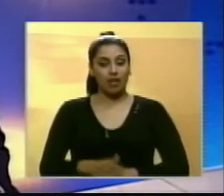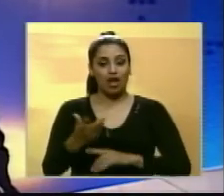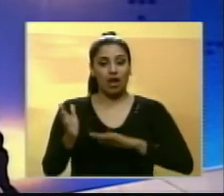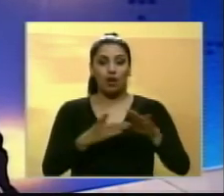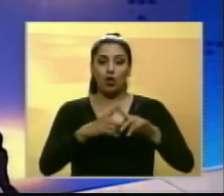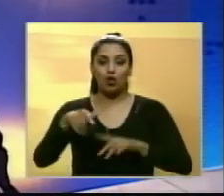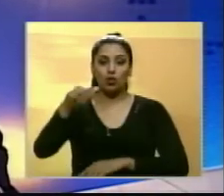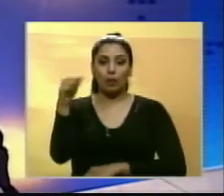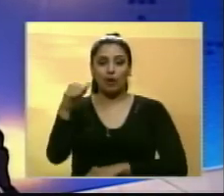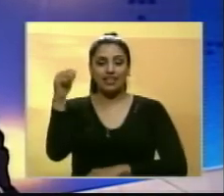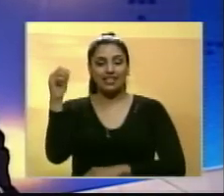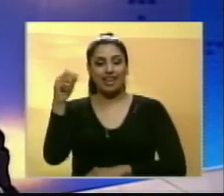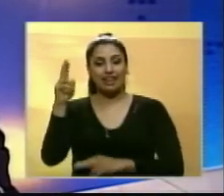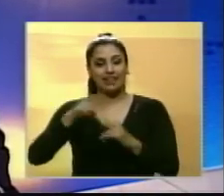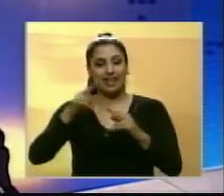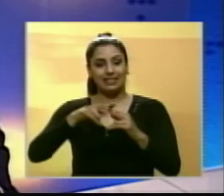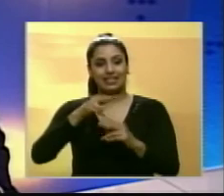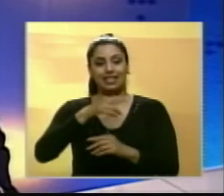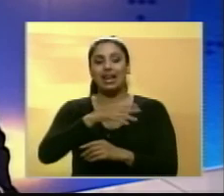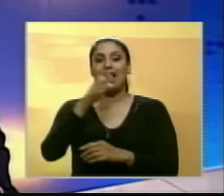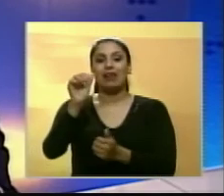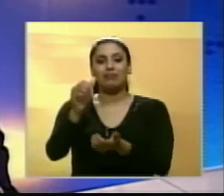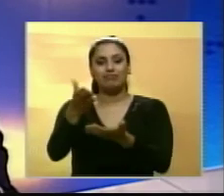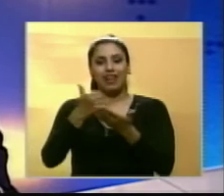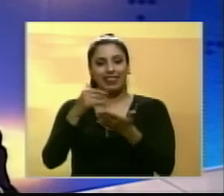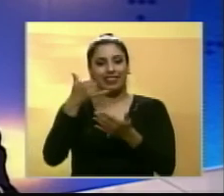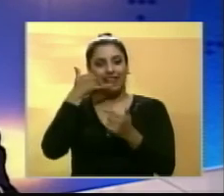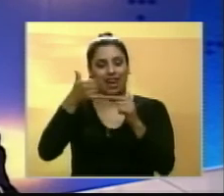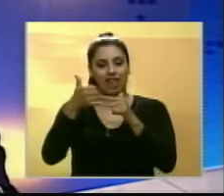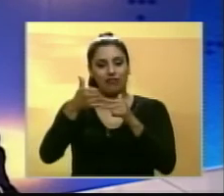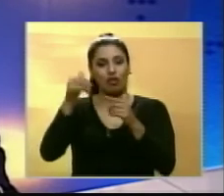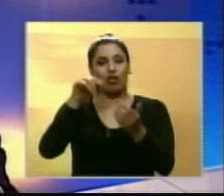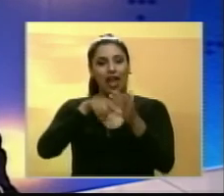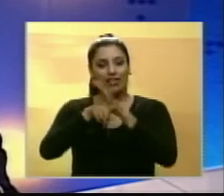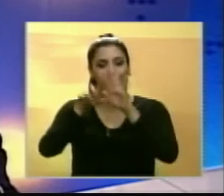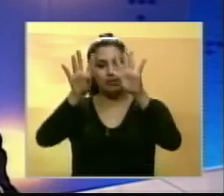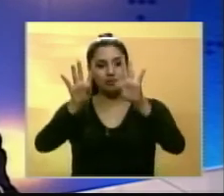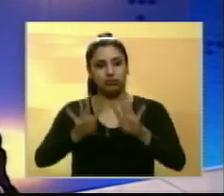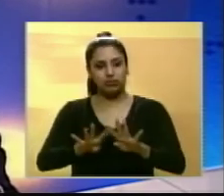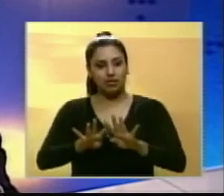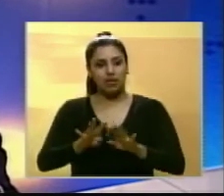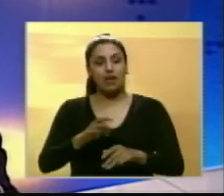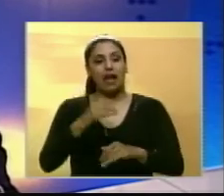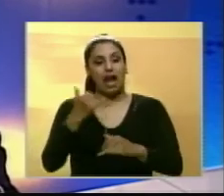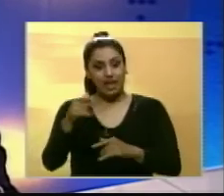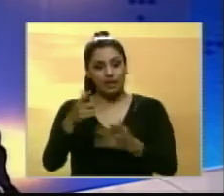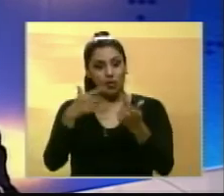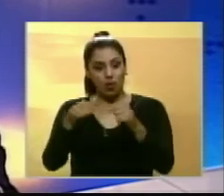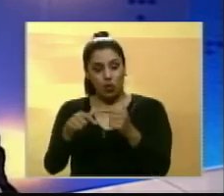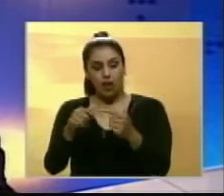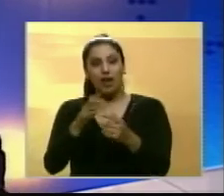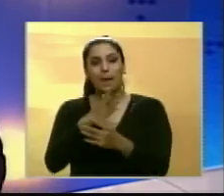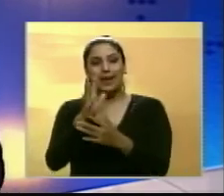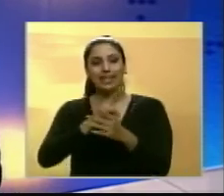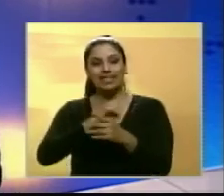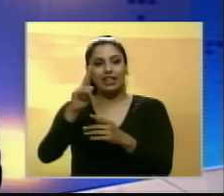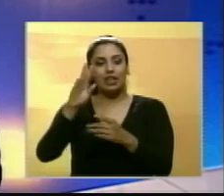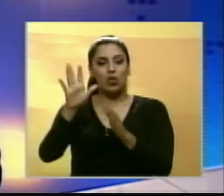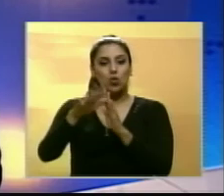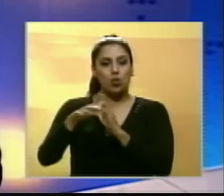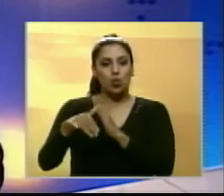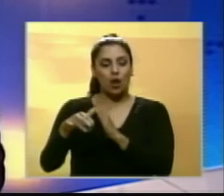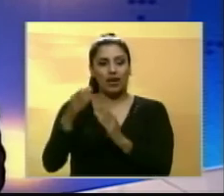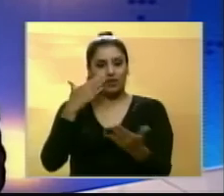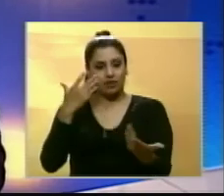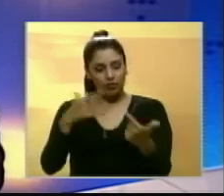Politáchira incautó 9 teléfonos celulares dentro del área femenina de los calabozos de la Comandancia General. Desde allí se dirigía una red de